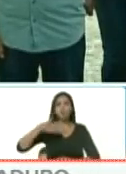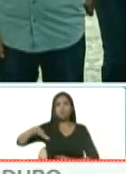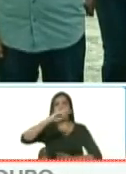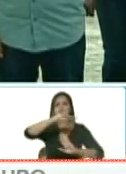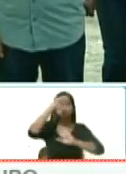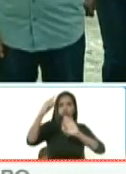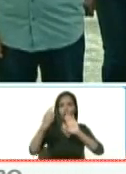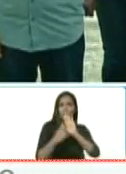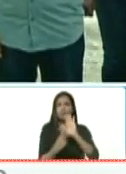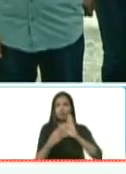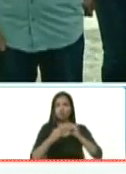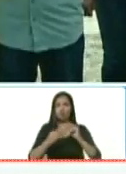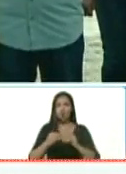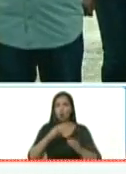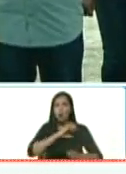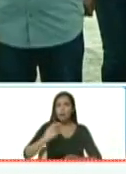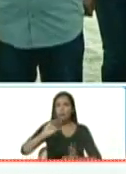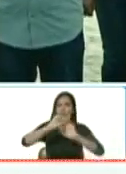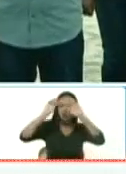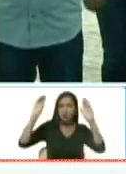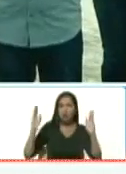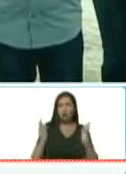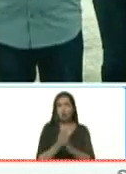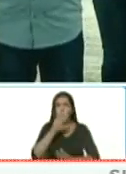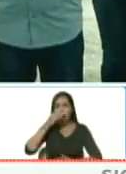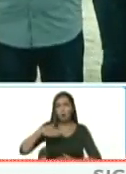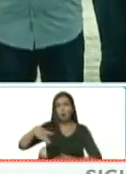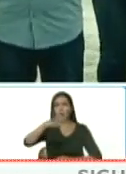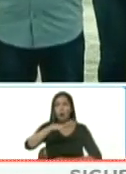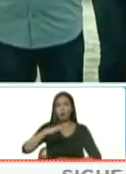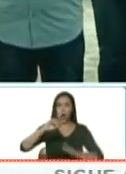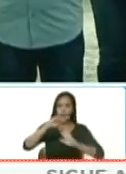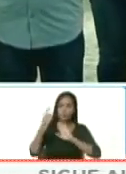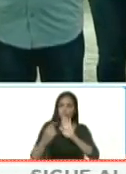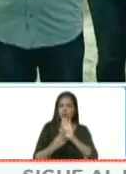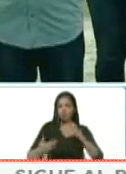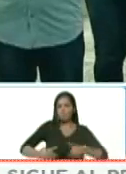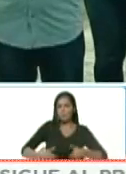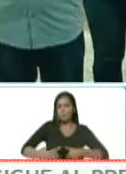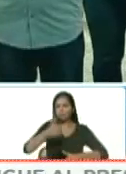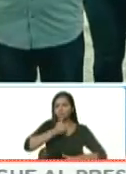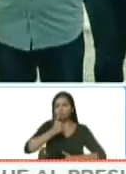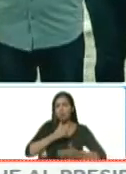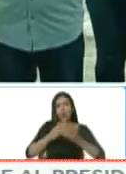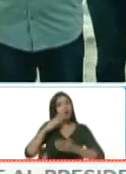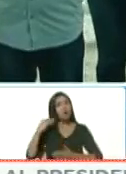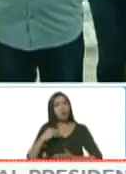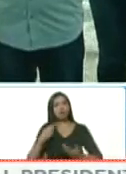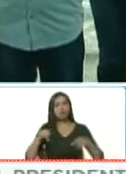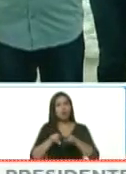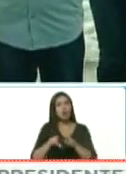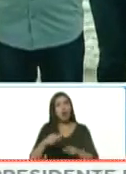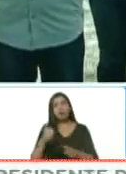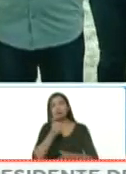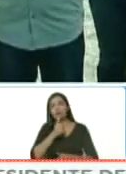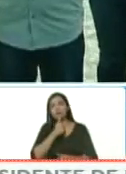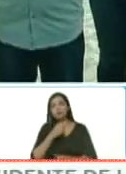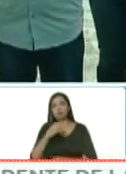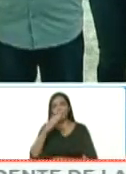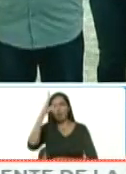pueblo, es una patria entera que está en resistencia. Es la juventud que está en resistencia, Donald